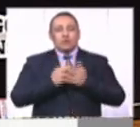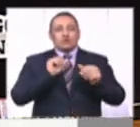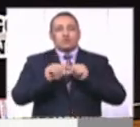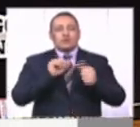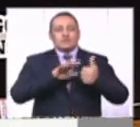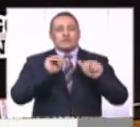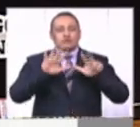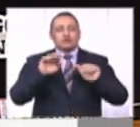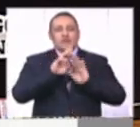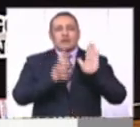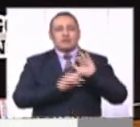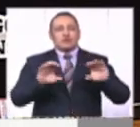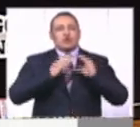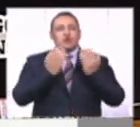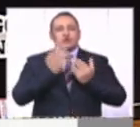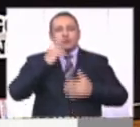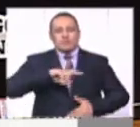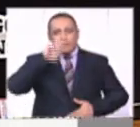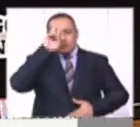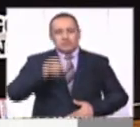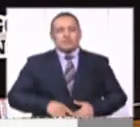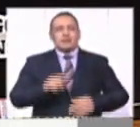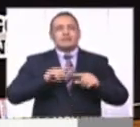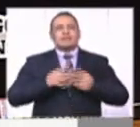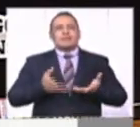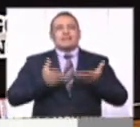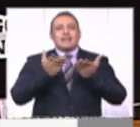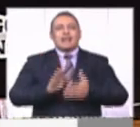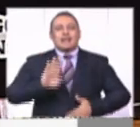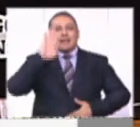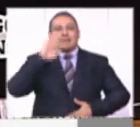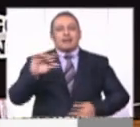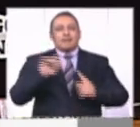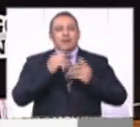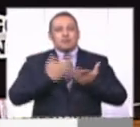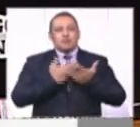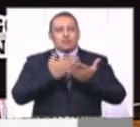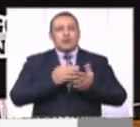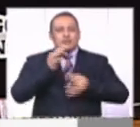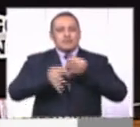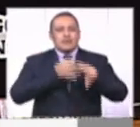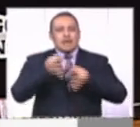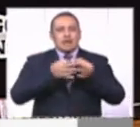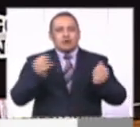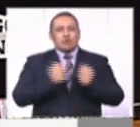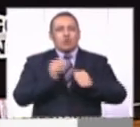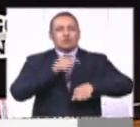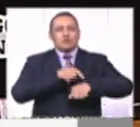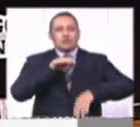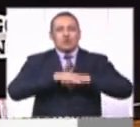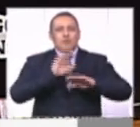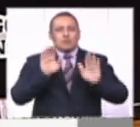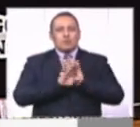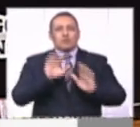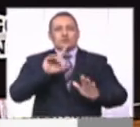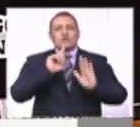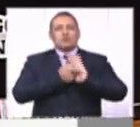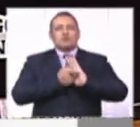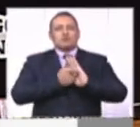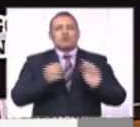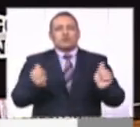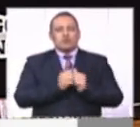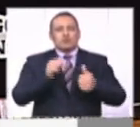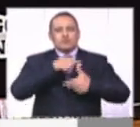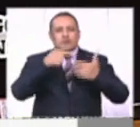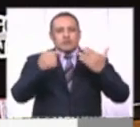68 del reglamento del Congreso de la república se concederá la palabra para sustentar la moción por un tiempo no mayor de 5 minutos y